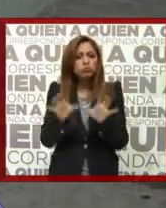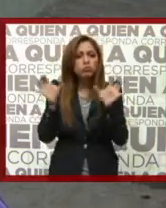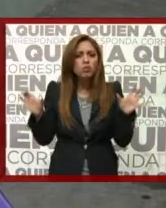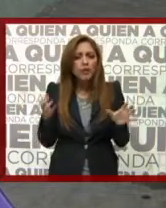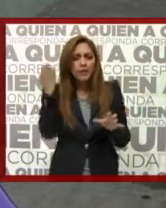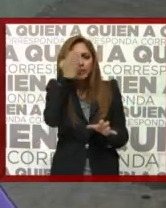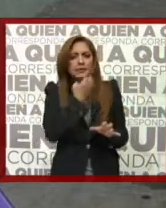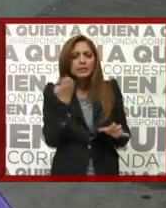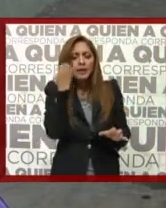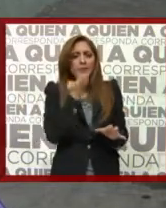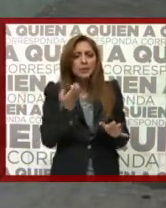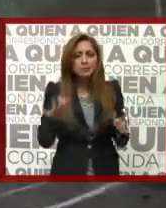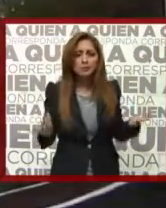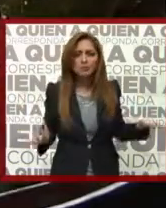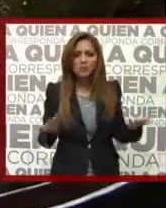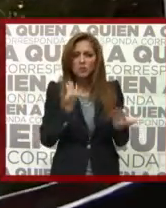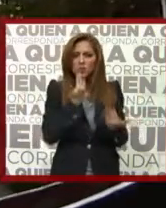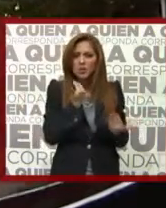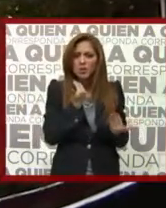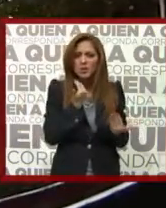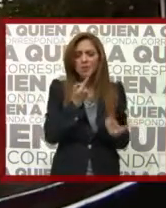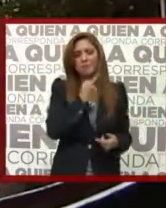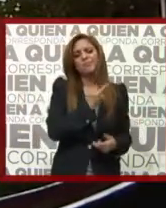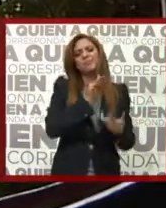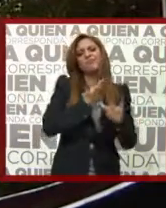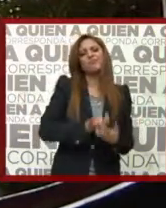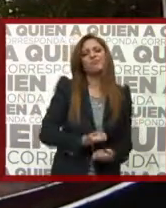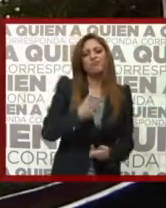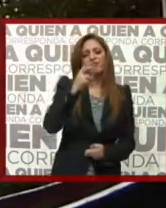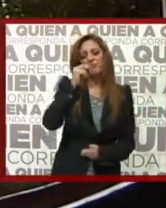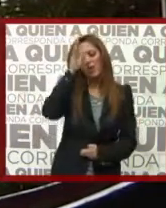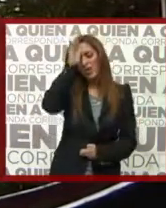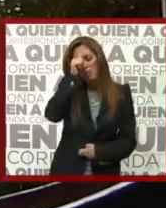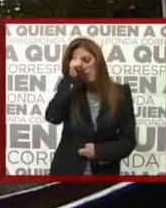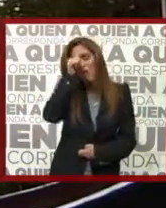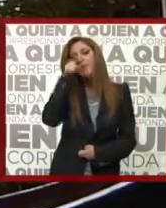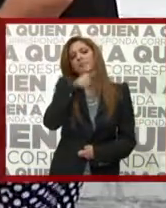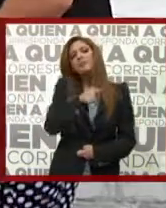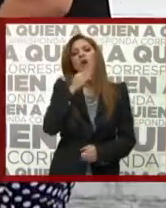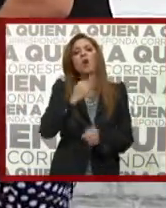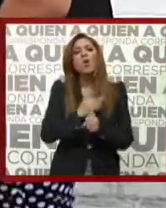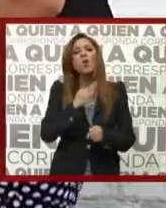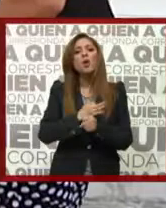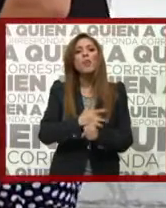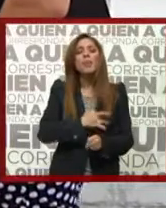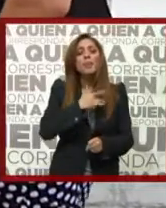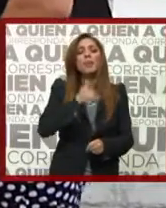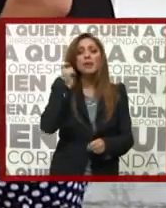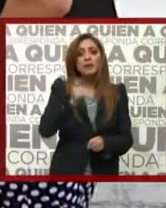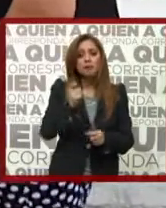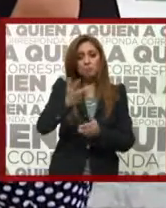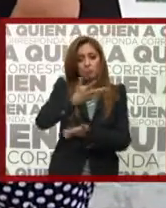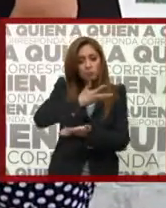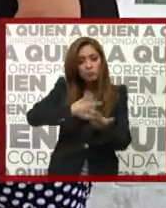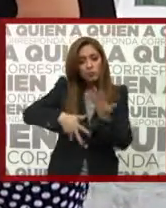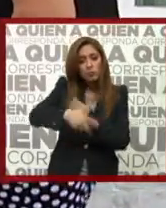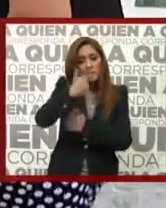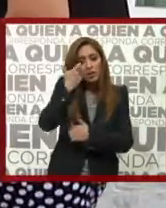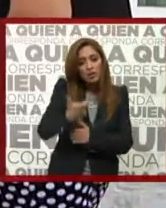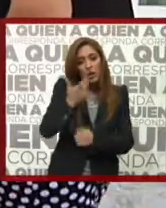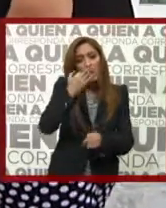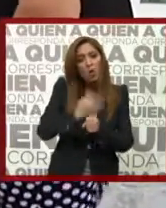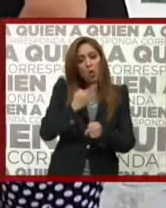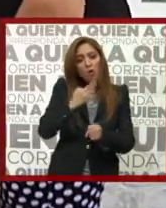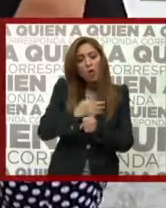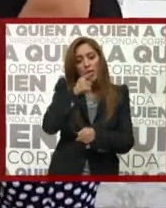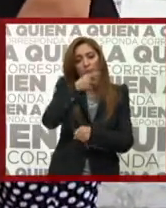examen. O sea, no había nada. Frustrada y decepcionada es como dice encontrarse, porque su único ingreso económico es el que obtiene